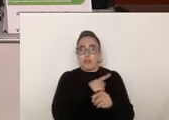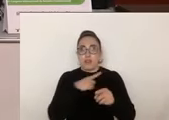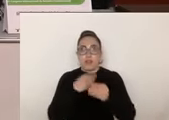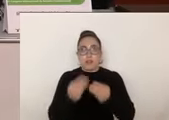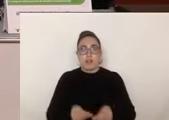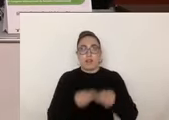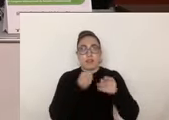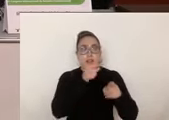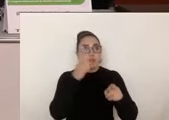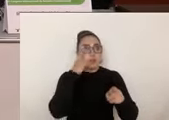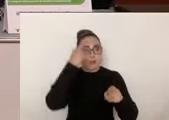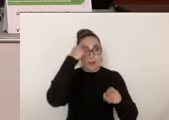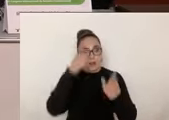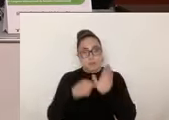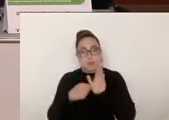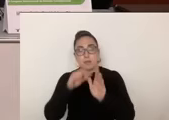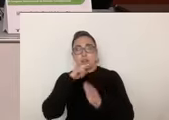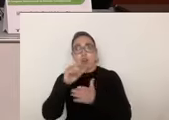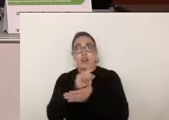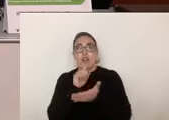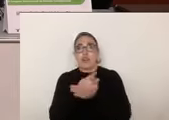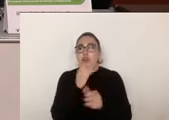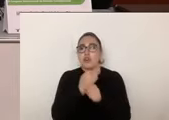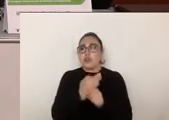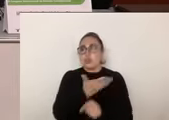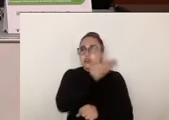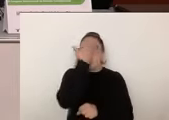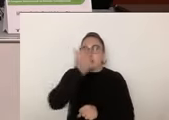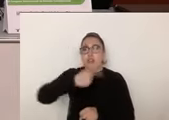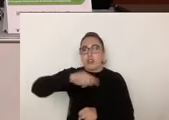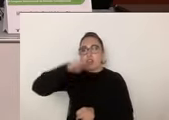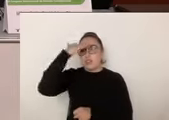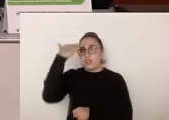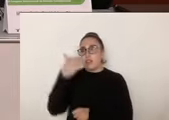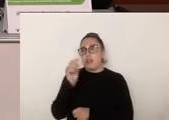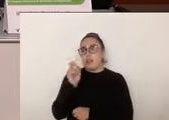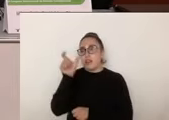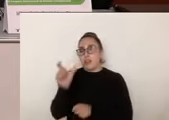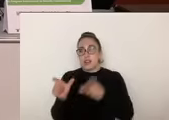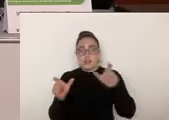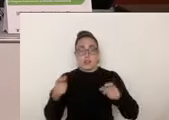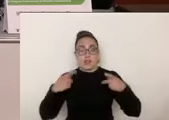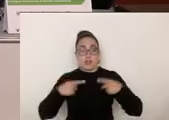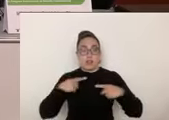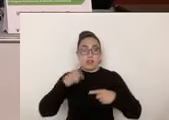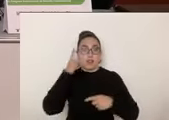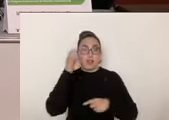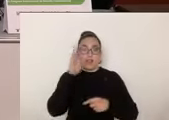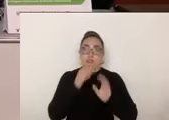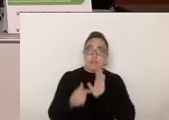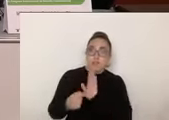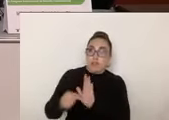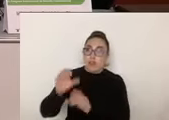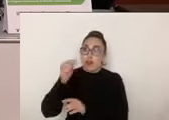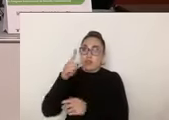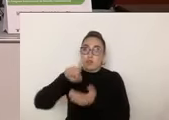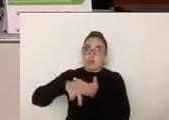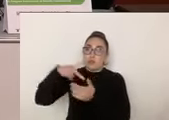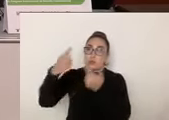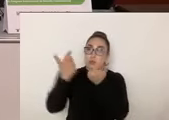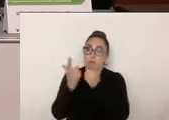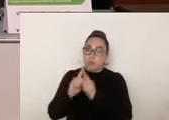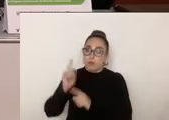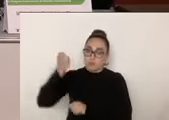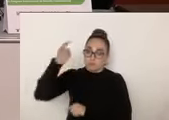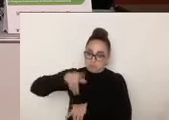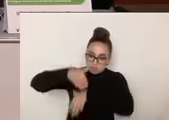ley? Y no lo sabemos porque estamos convencidos, y tenemos razón, que las legisladoras y los legisladores les da absolutamente igual porque votan lo que diga su partido. Pero